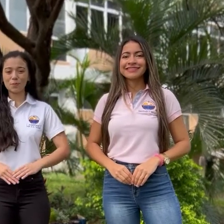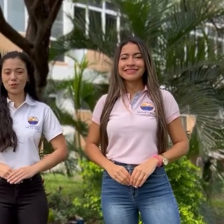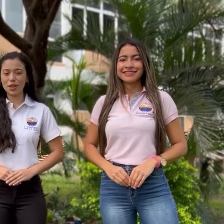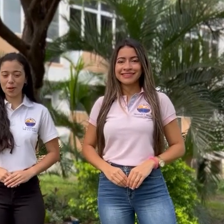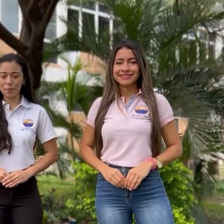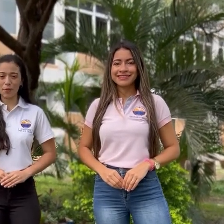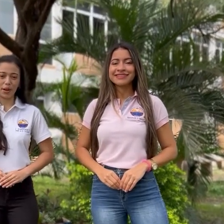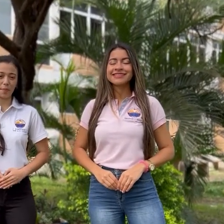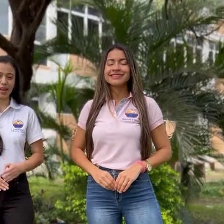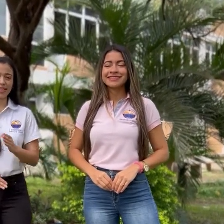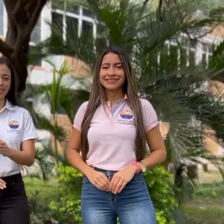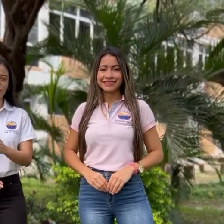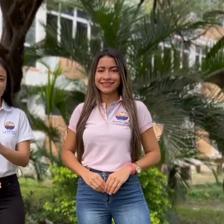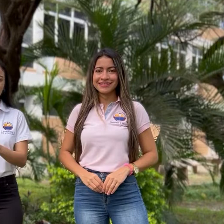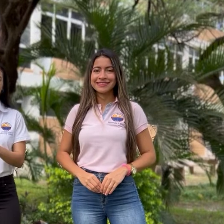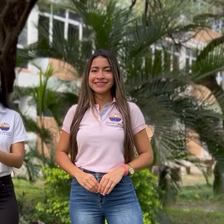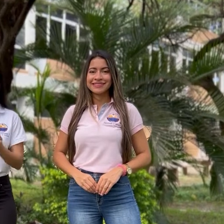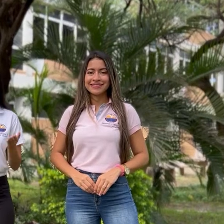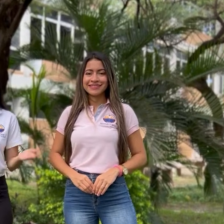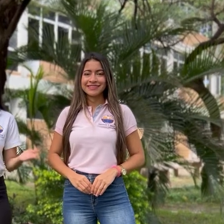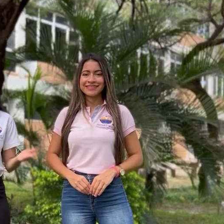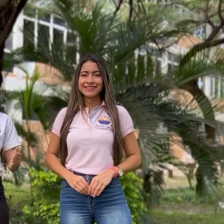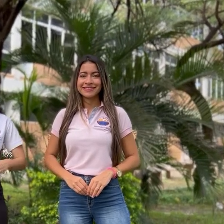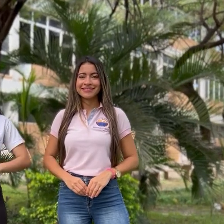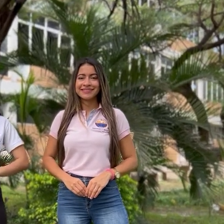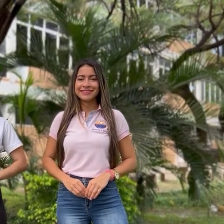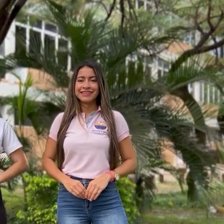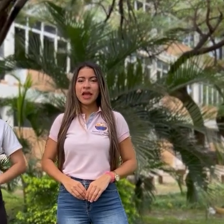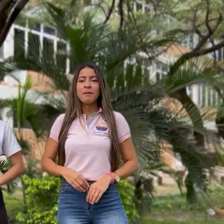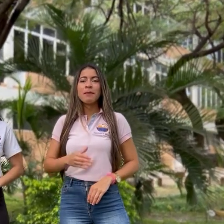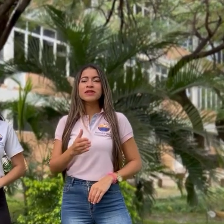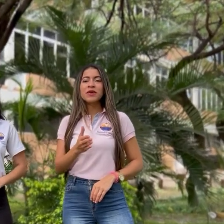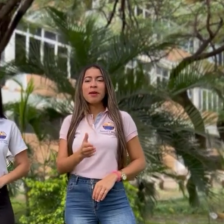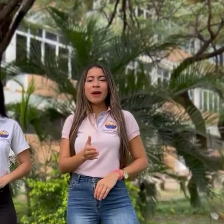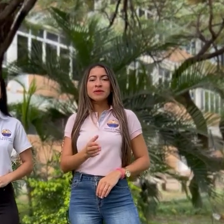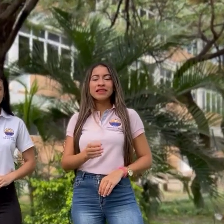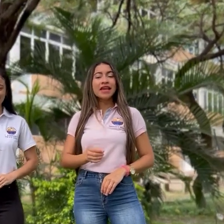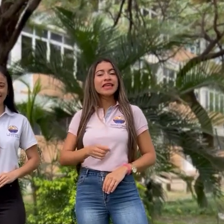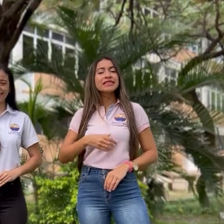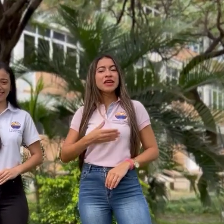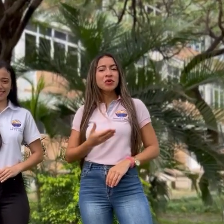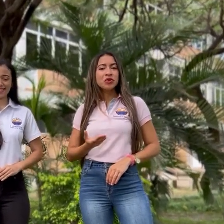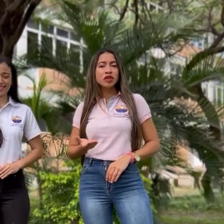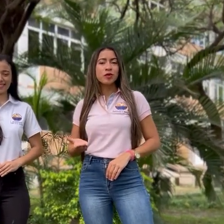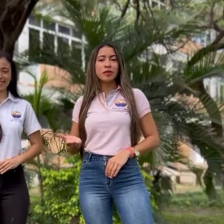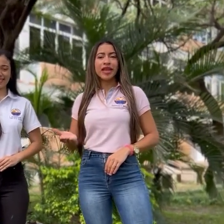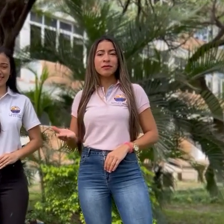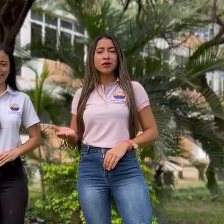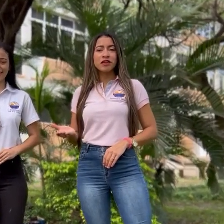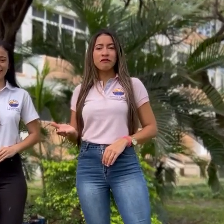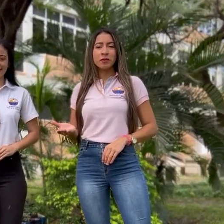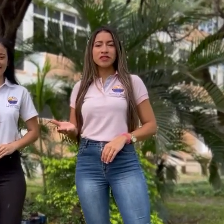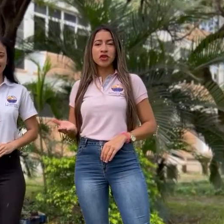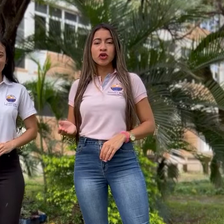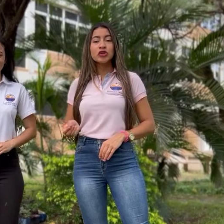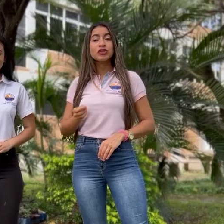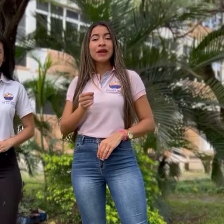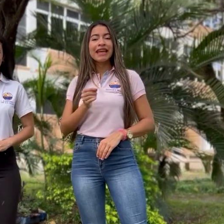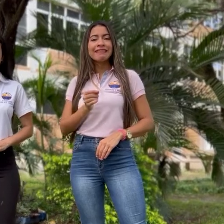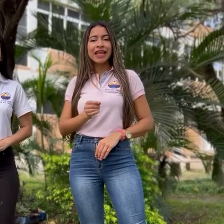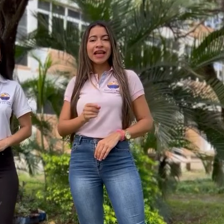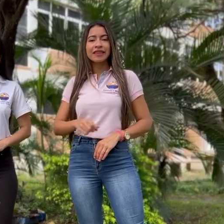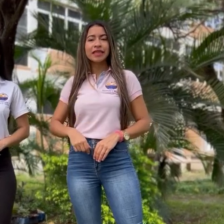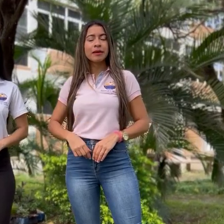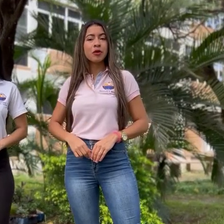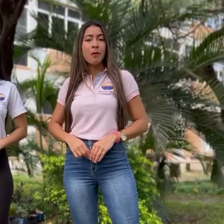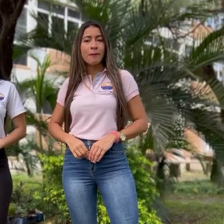El Campus TV, programa institucional de la Universidad del Magdalena. Vamos a una pausa y en segundos volveremos con información sobre